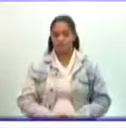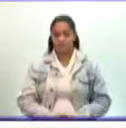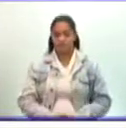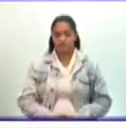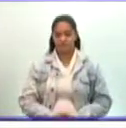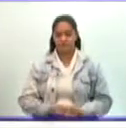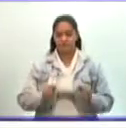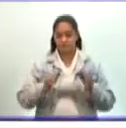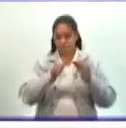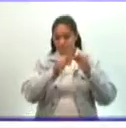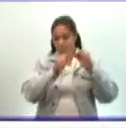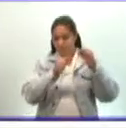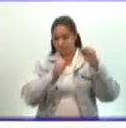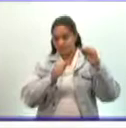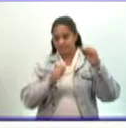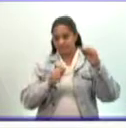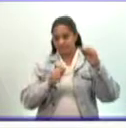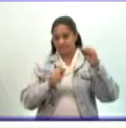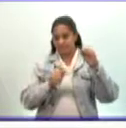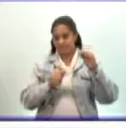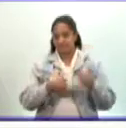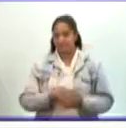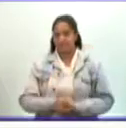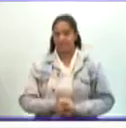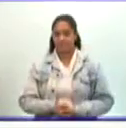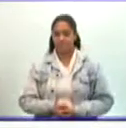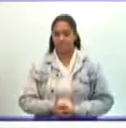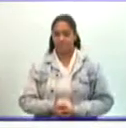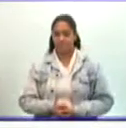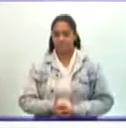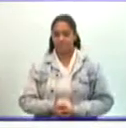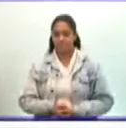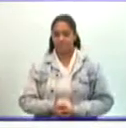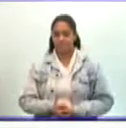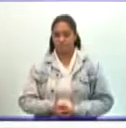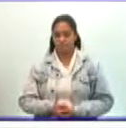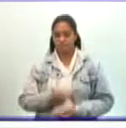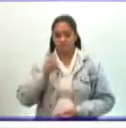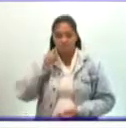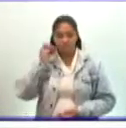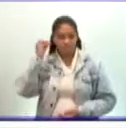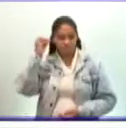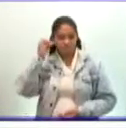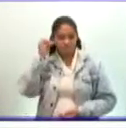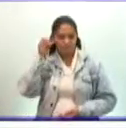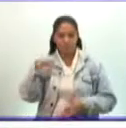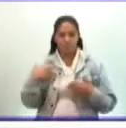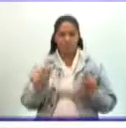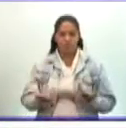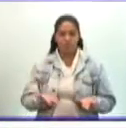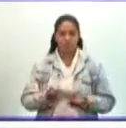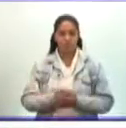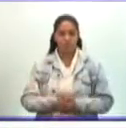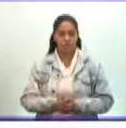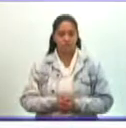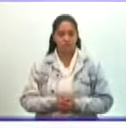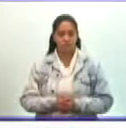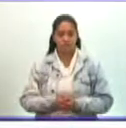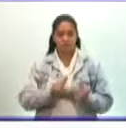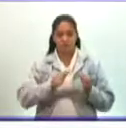posición tiene este segmento. Ahora analiza cuáles serían los